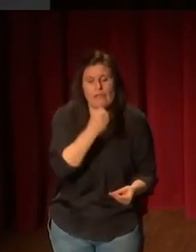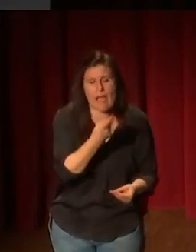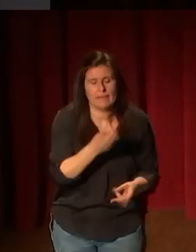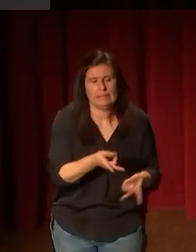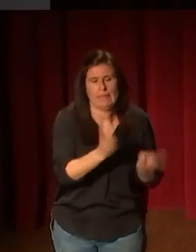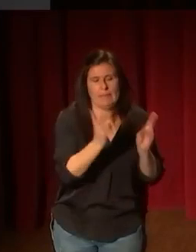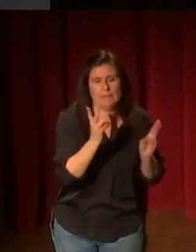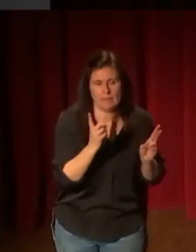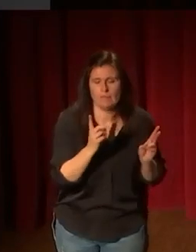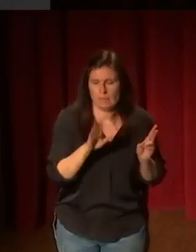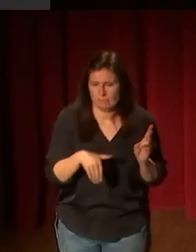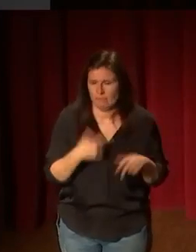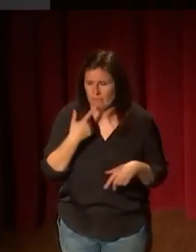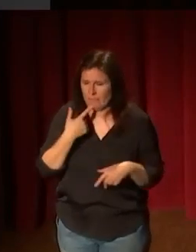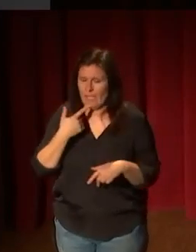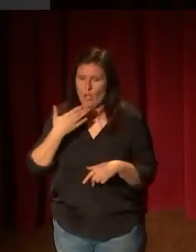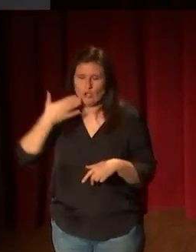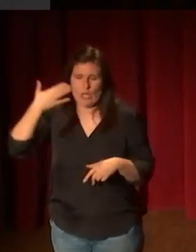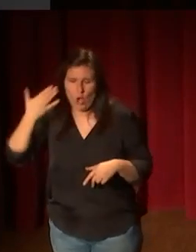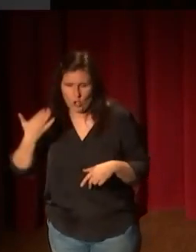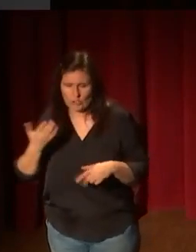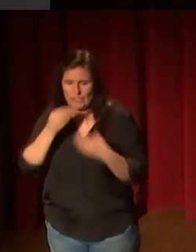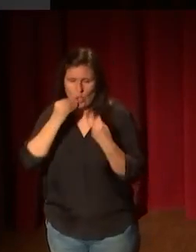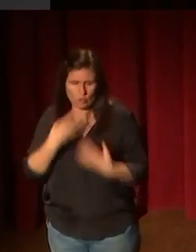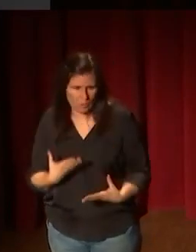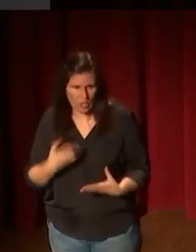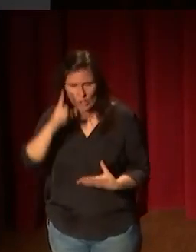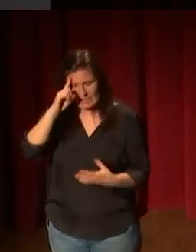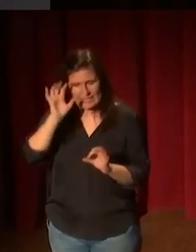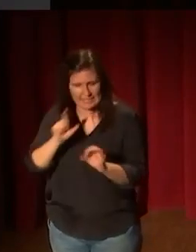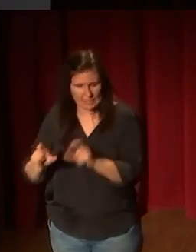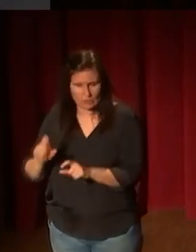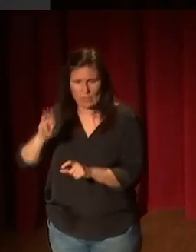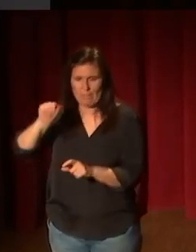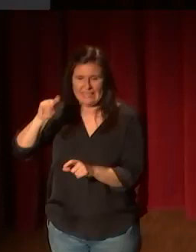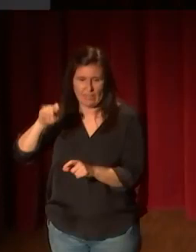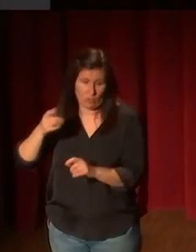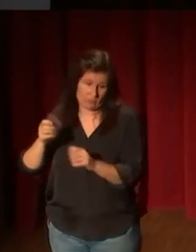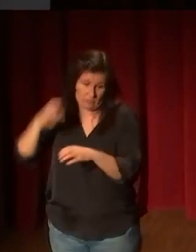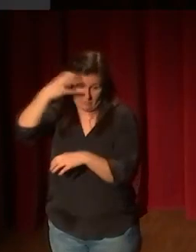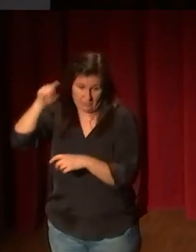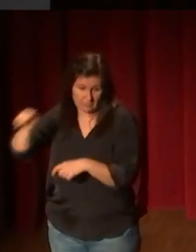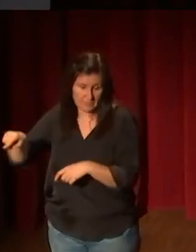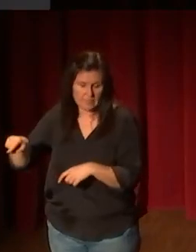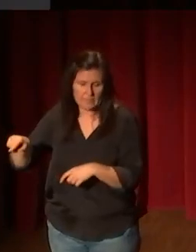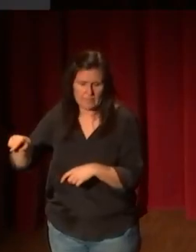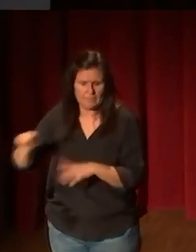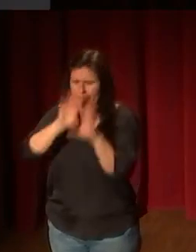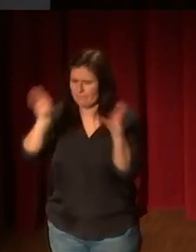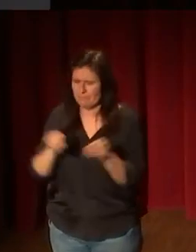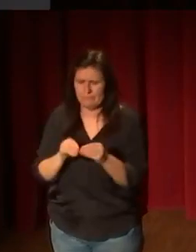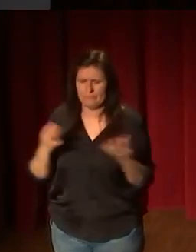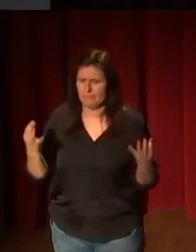acreedor a la estimación y a los elogios de los buenos y sensatos patricios bueno pues lo que sacamos en